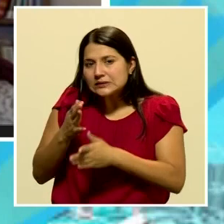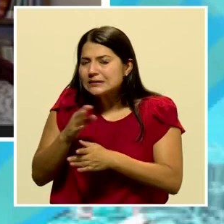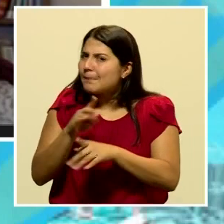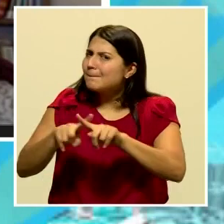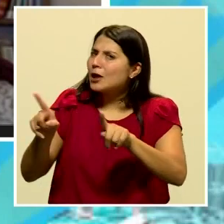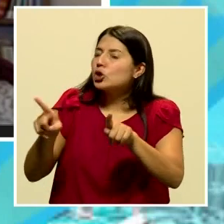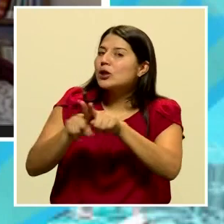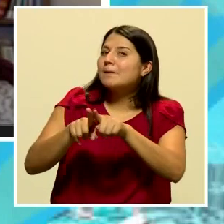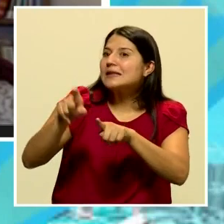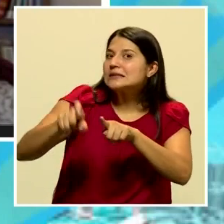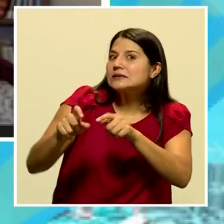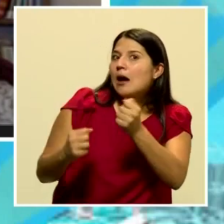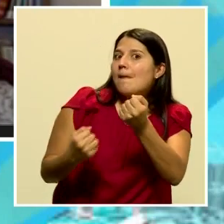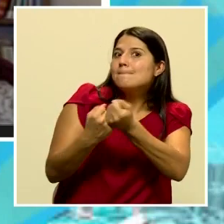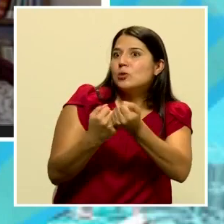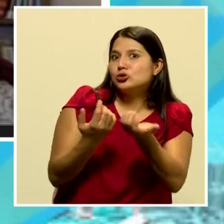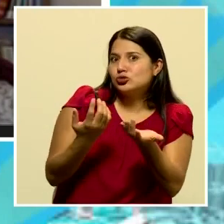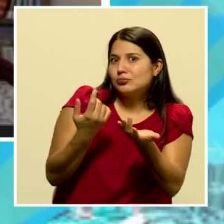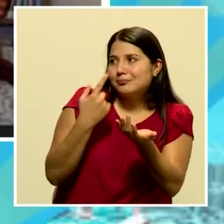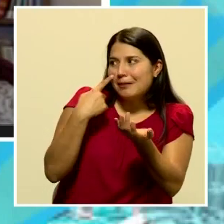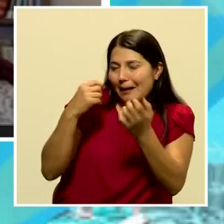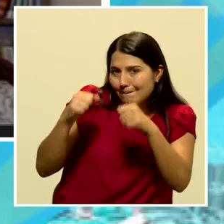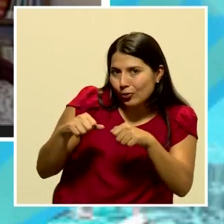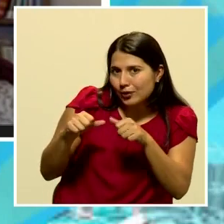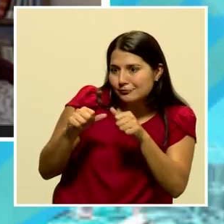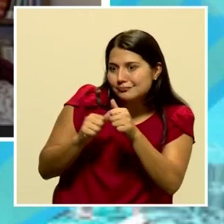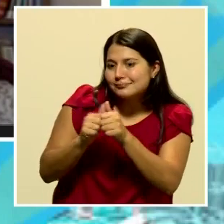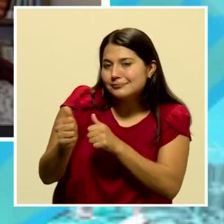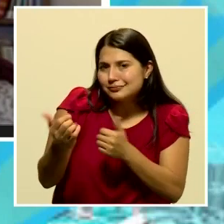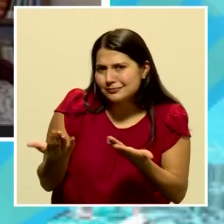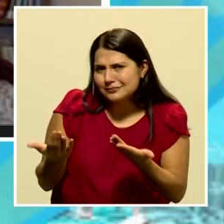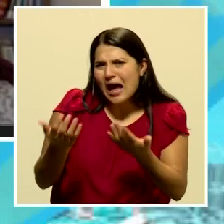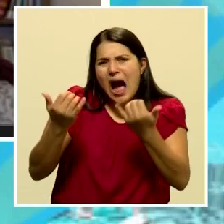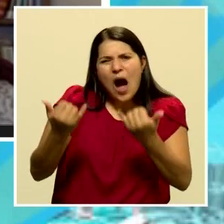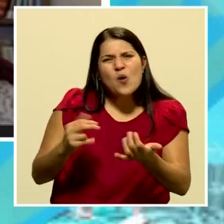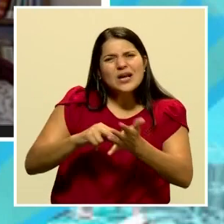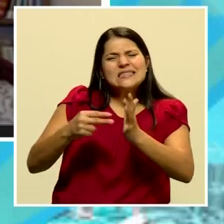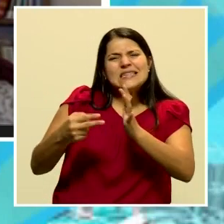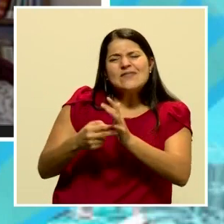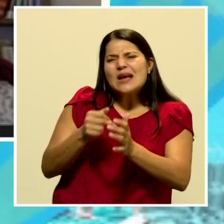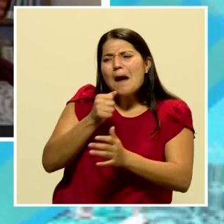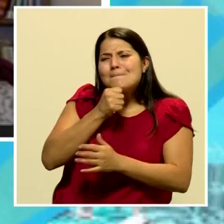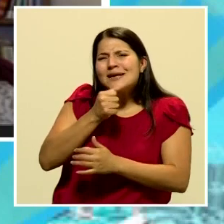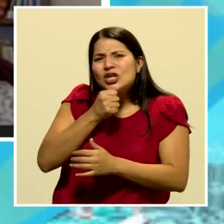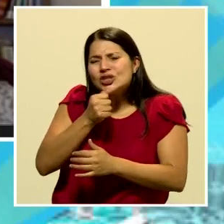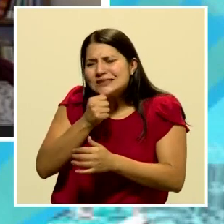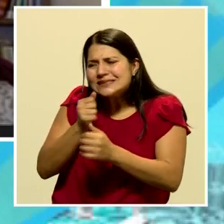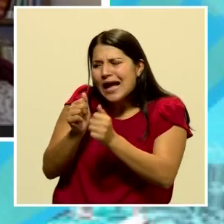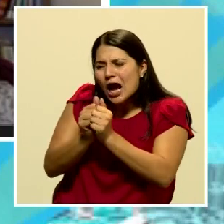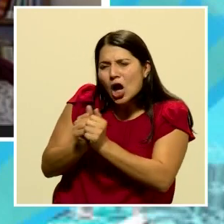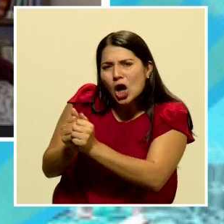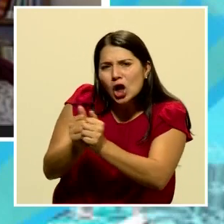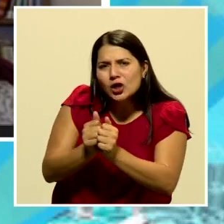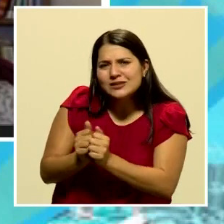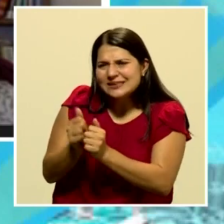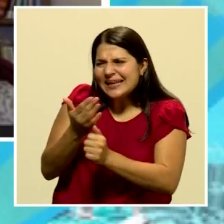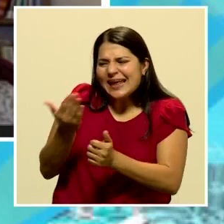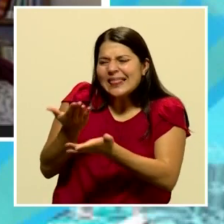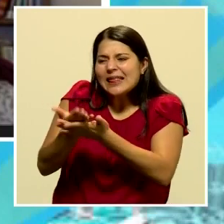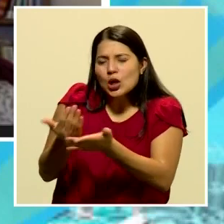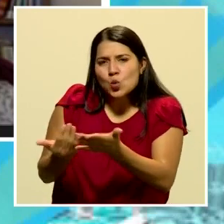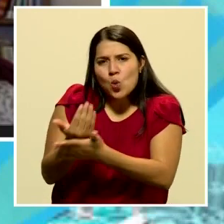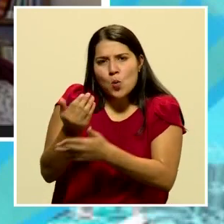colaboración para sobrevivir. ¿Qué es ahora el periodismo colaborativo? ¿Qué es lo nuevo que le aporta al